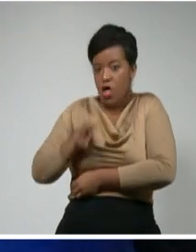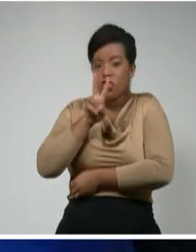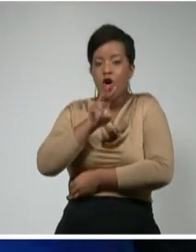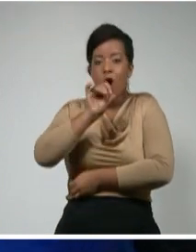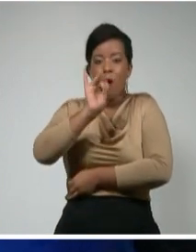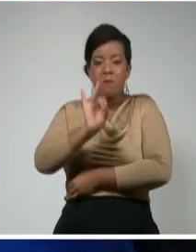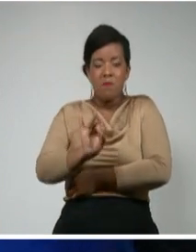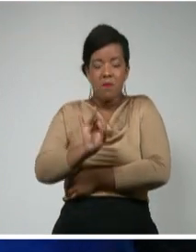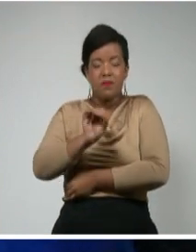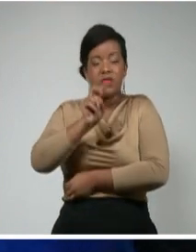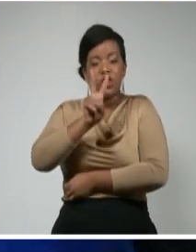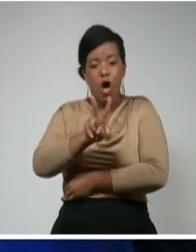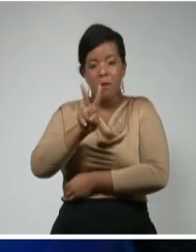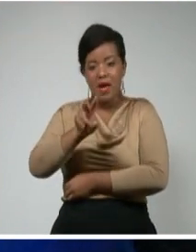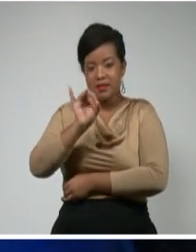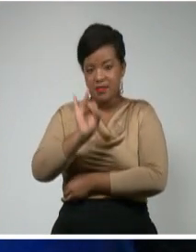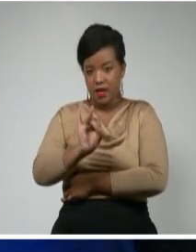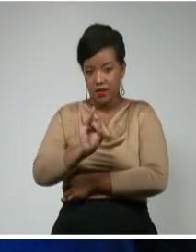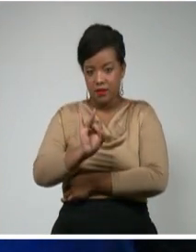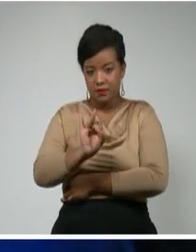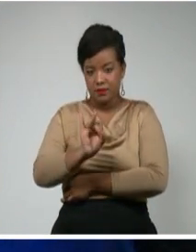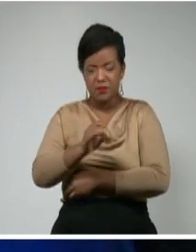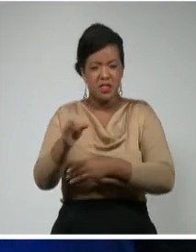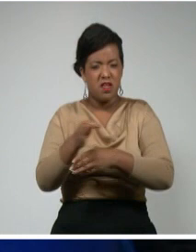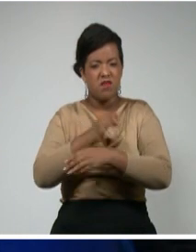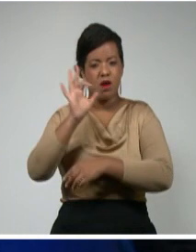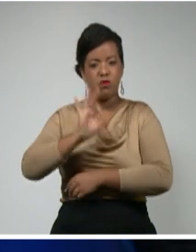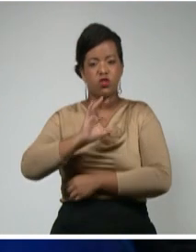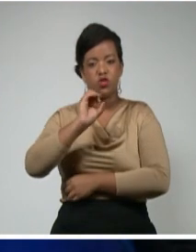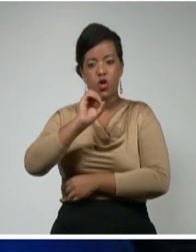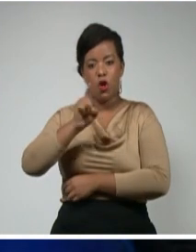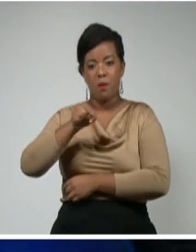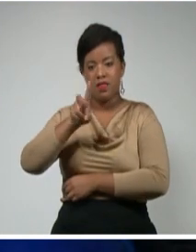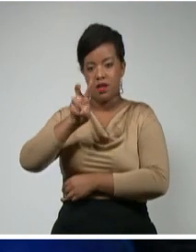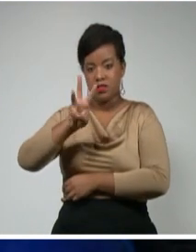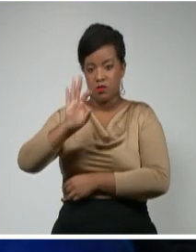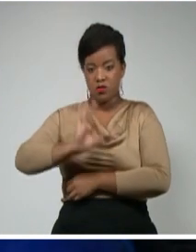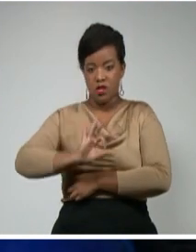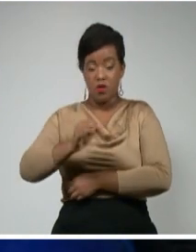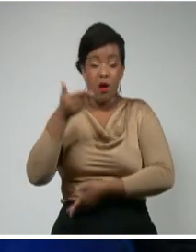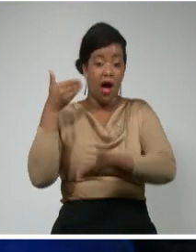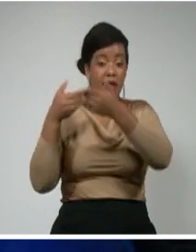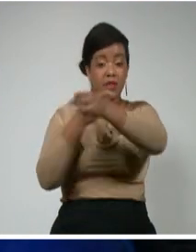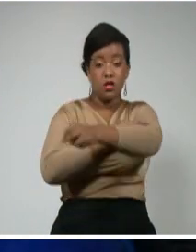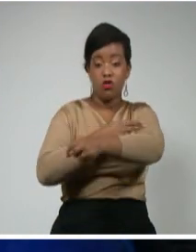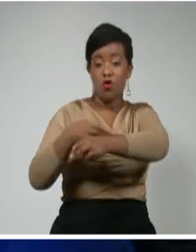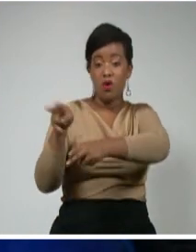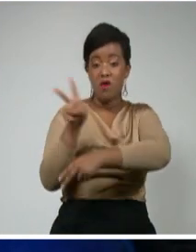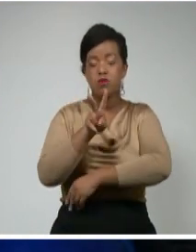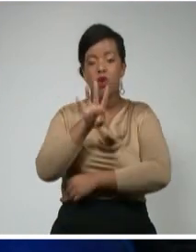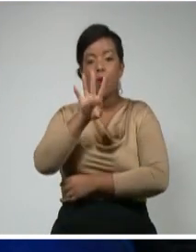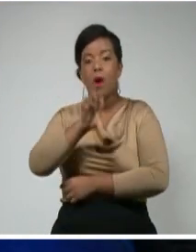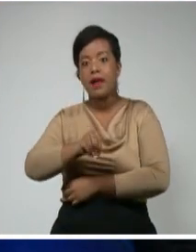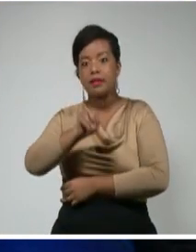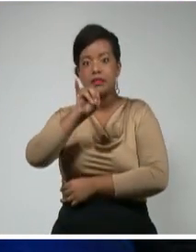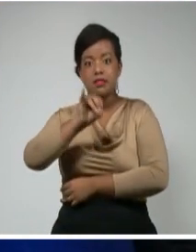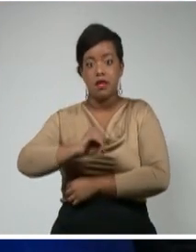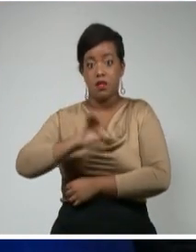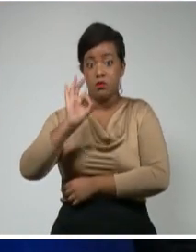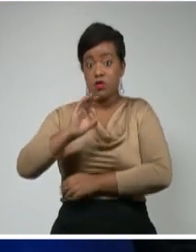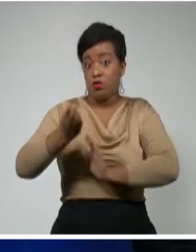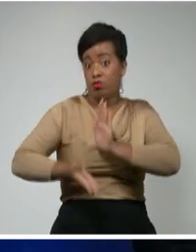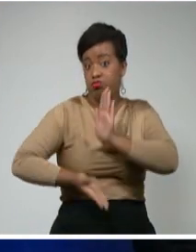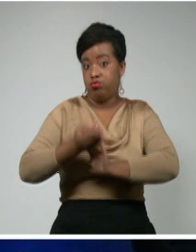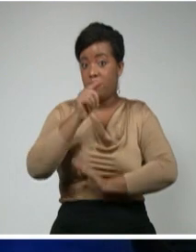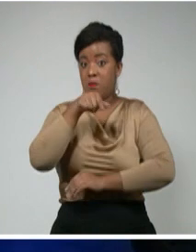227, eso da una tasa de 0,13% si comparamos que la tasa histórica en Venezuela está entre un 40 y un 60% de los pacientes que llevan